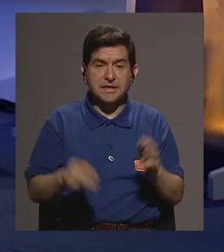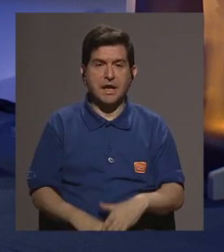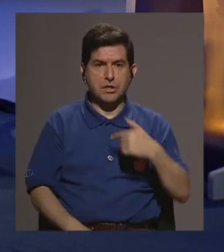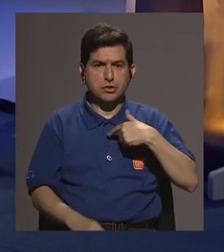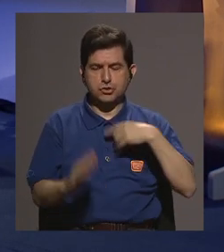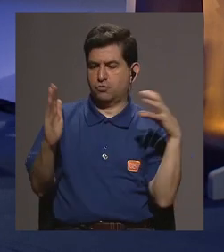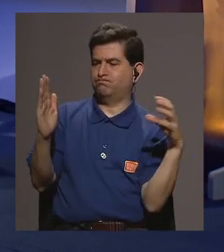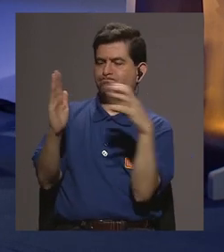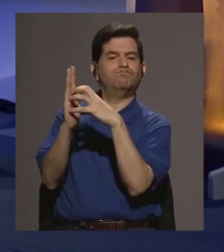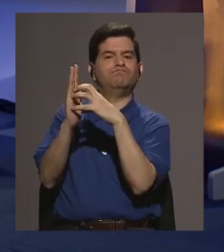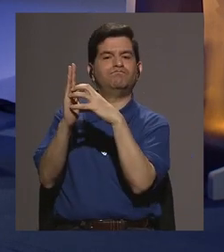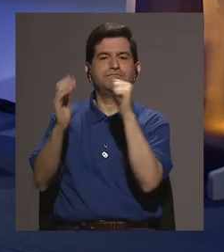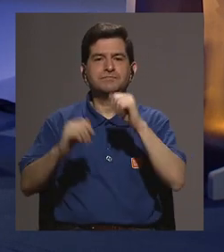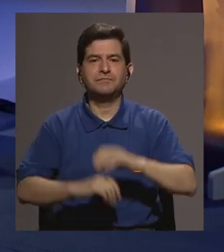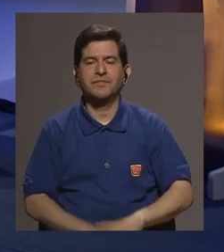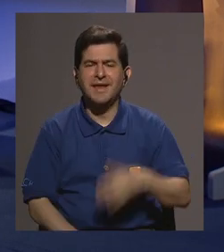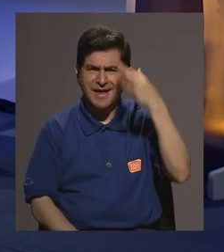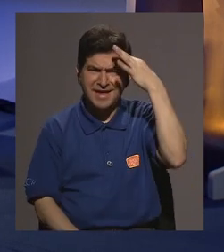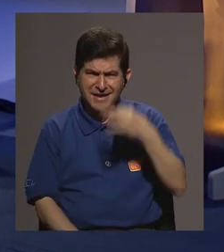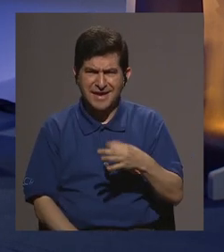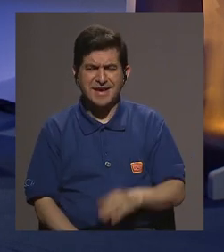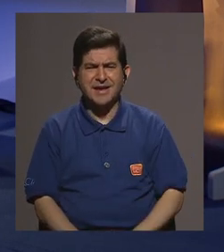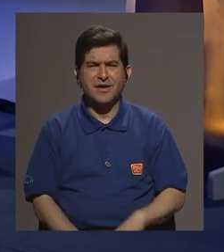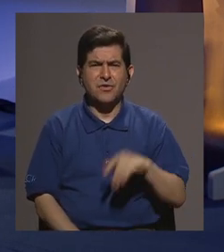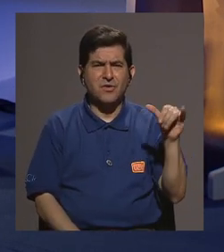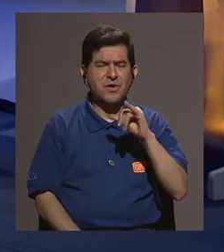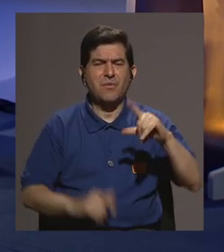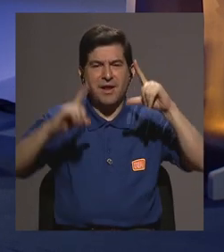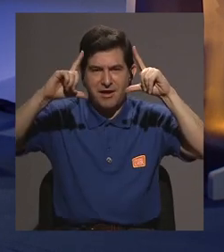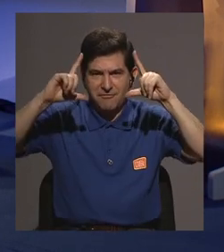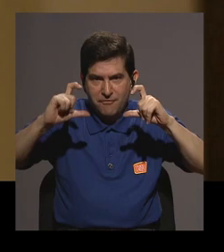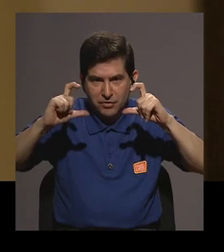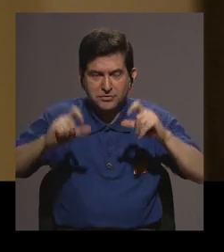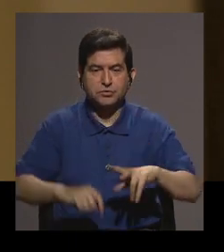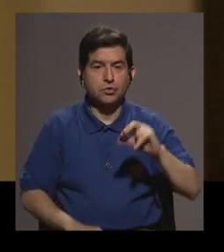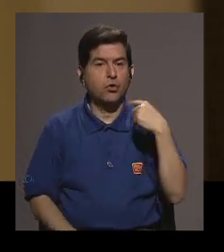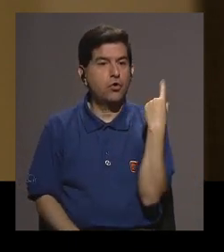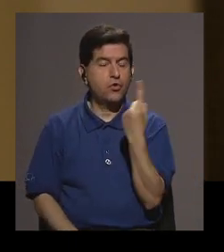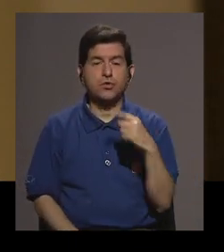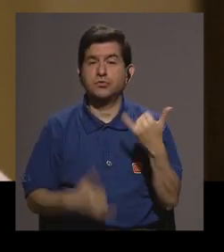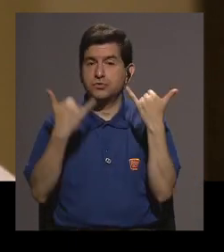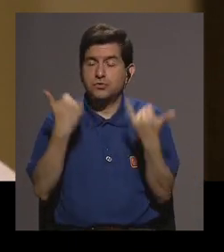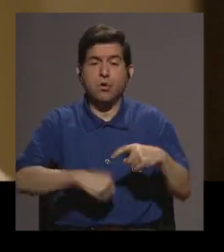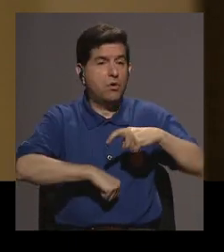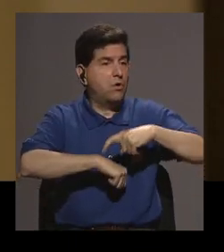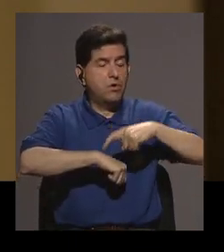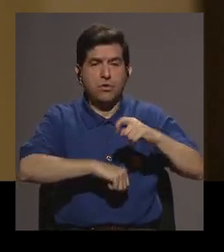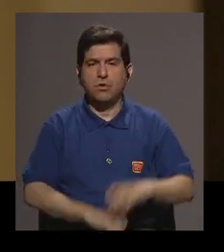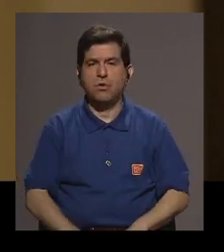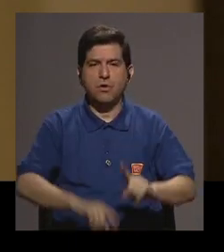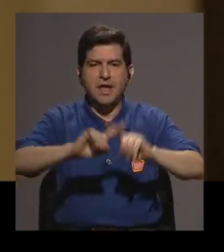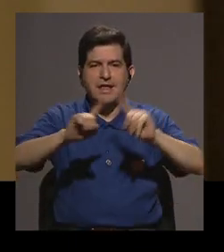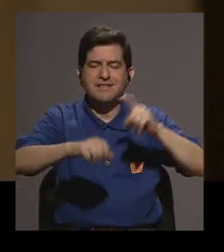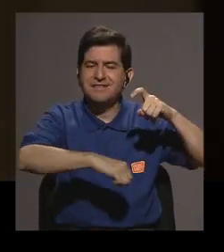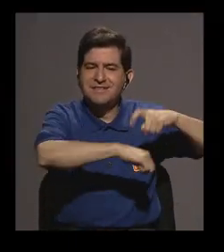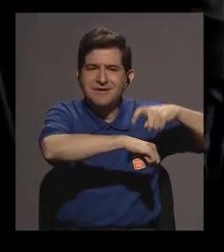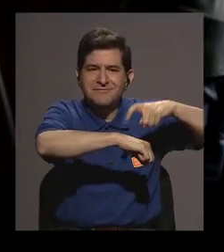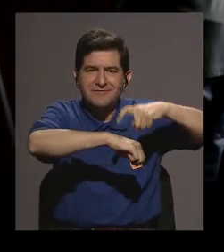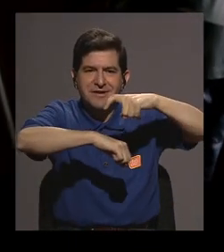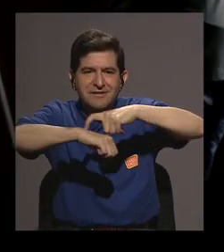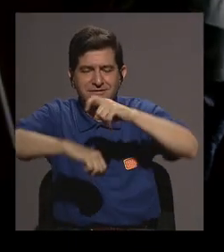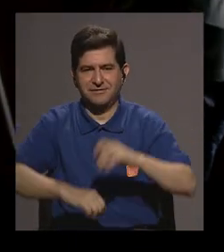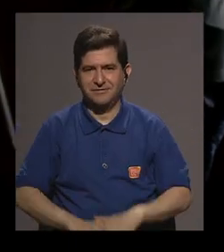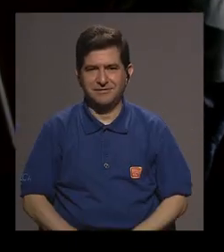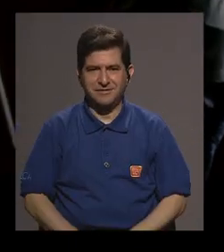sirven como material para hacer el guión entonces creo que es una fotografía y no solamente de este momento sino